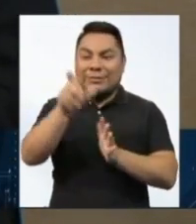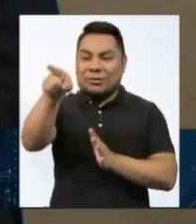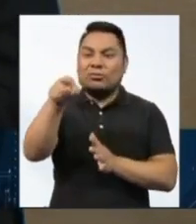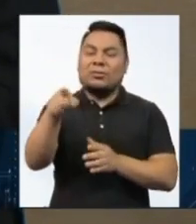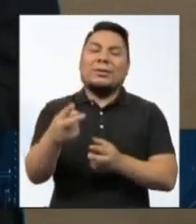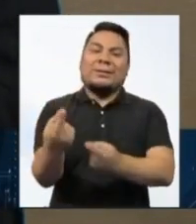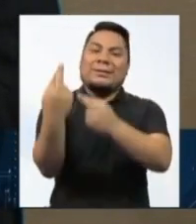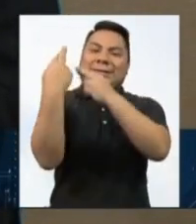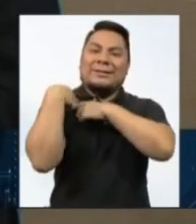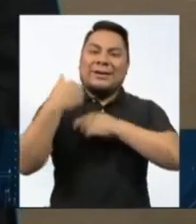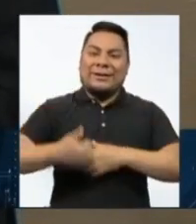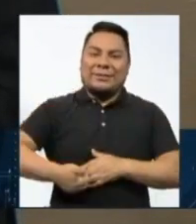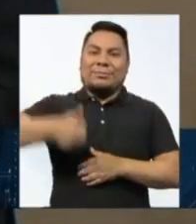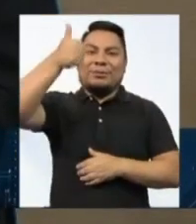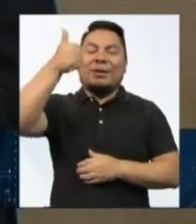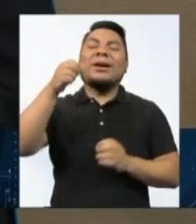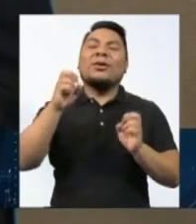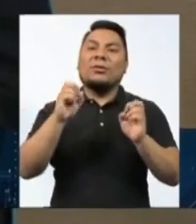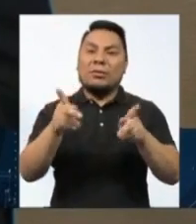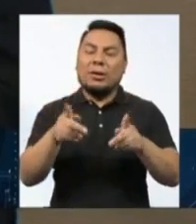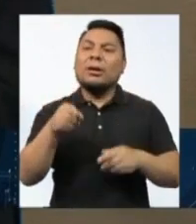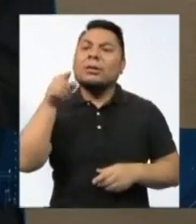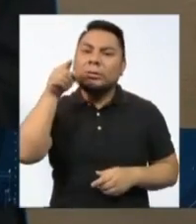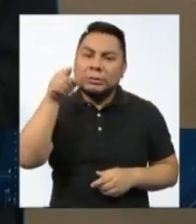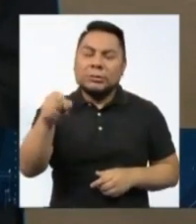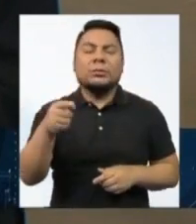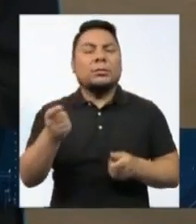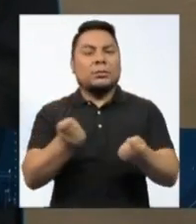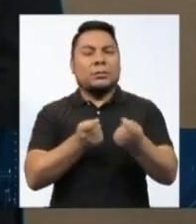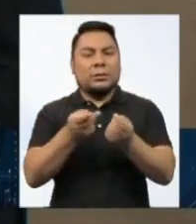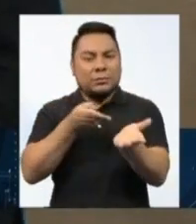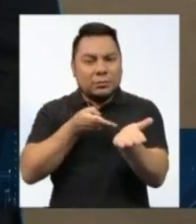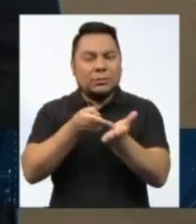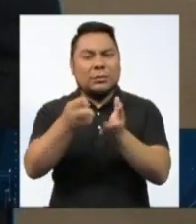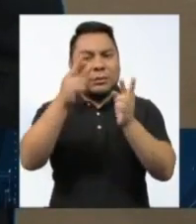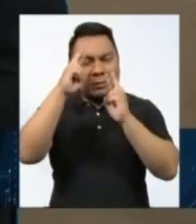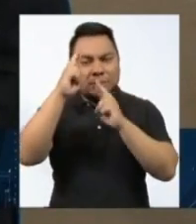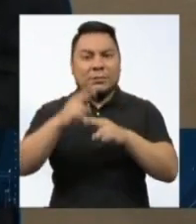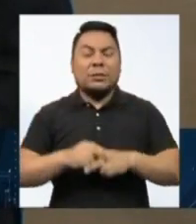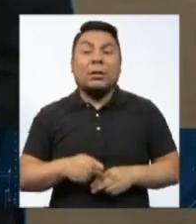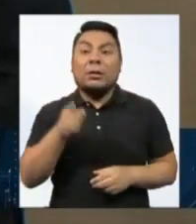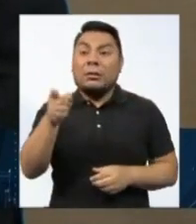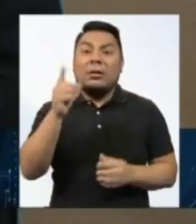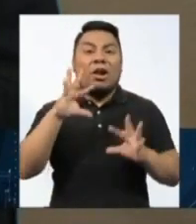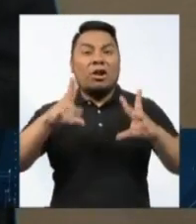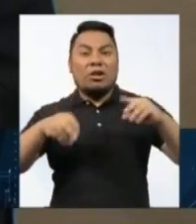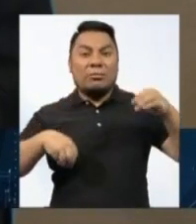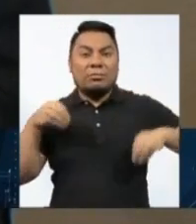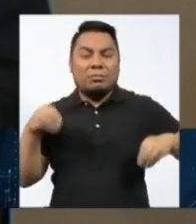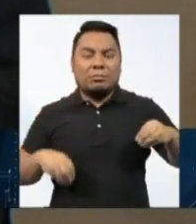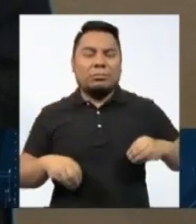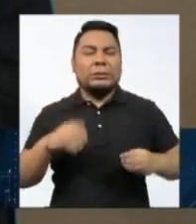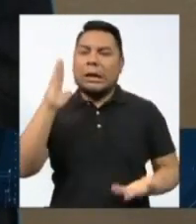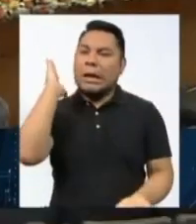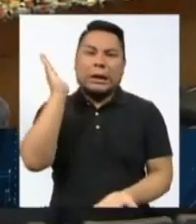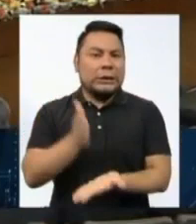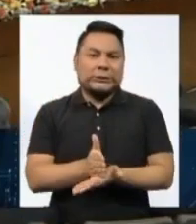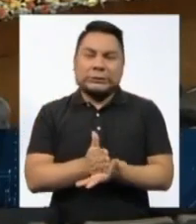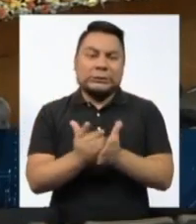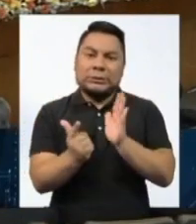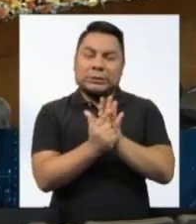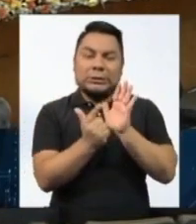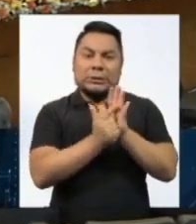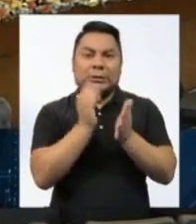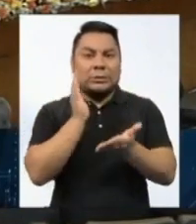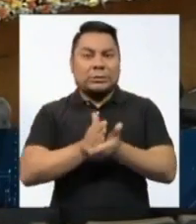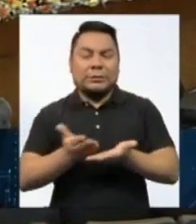nombre. Y debe caer todo el peso de la ley. Yo no había pensado la propuesta